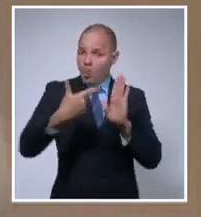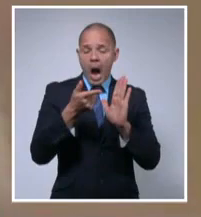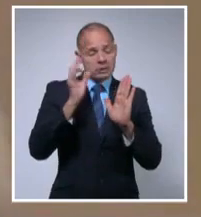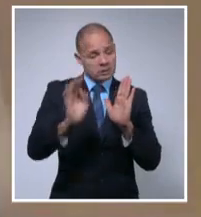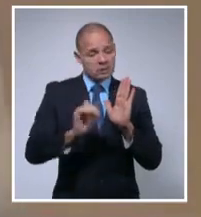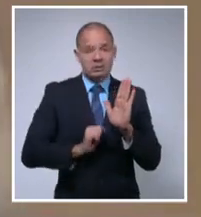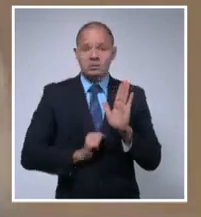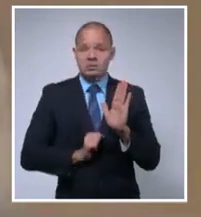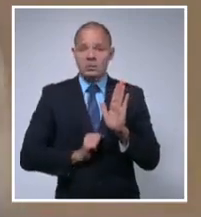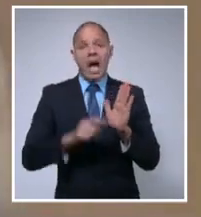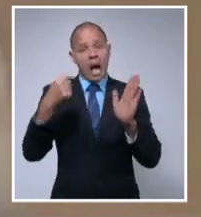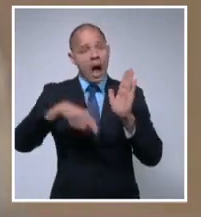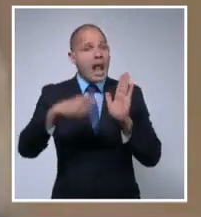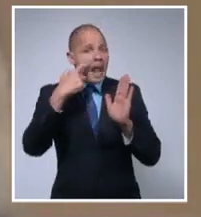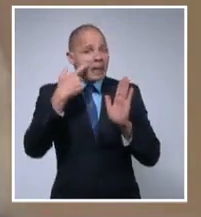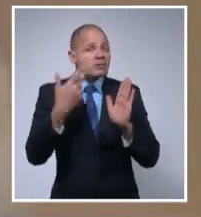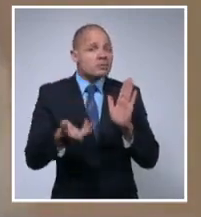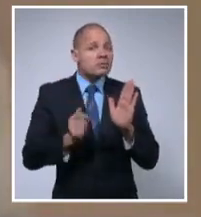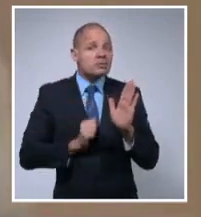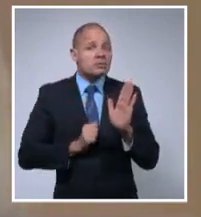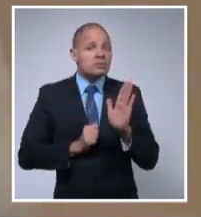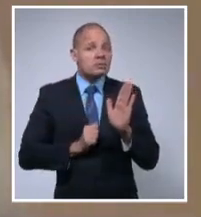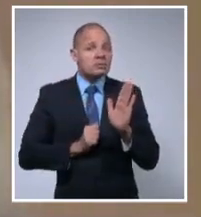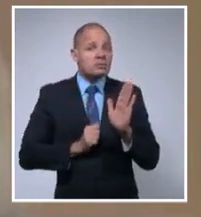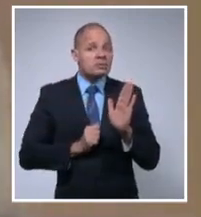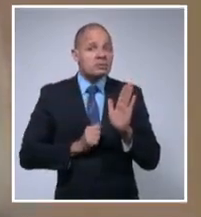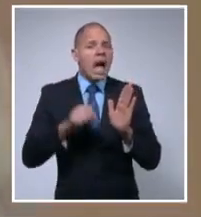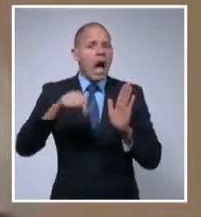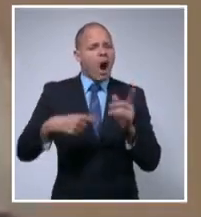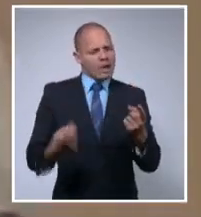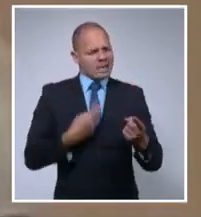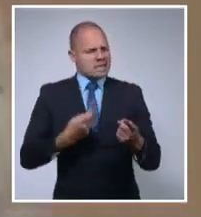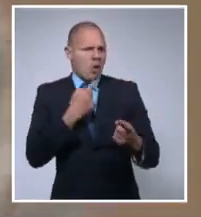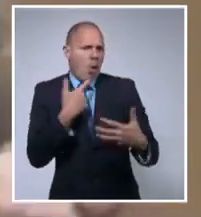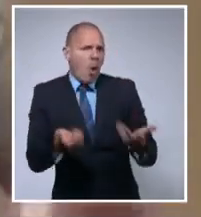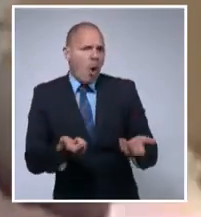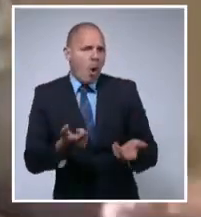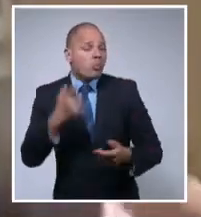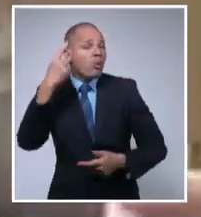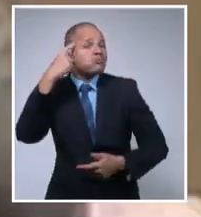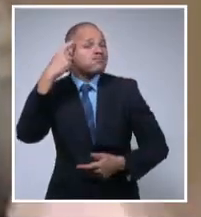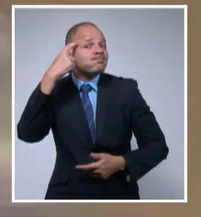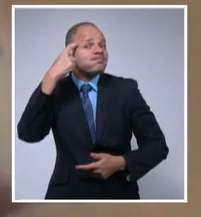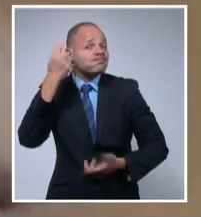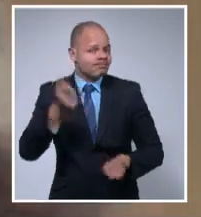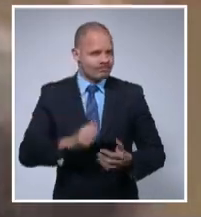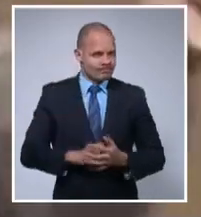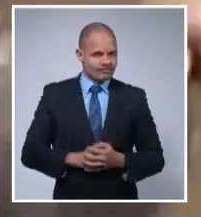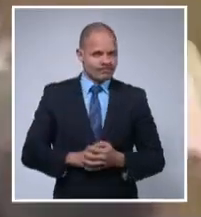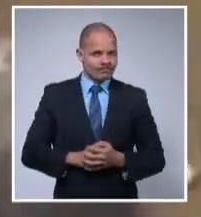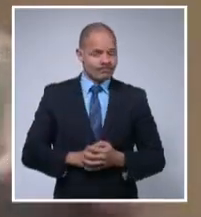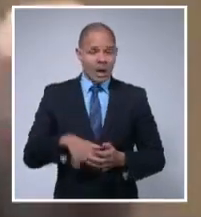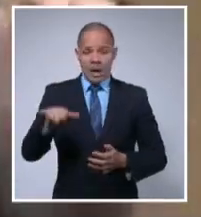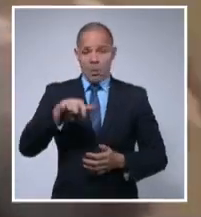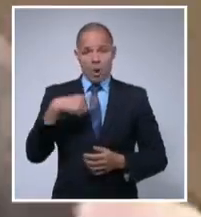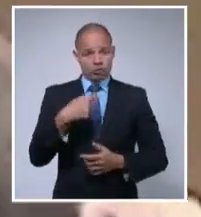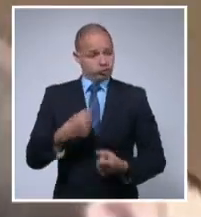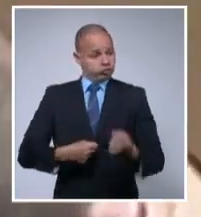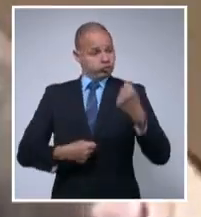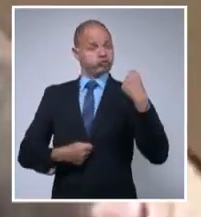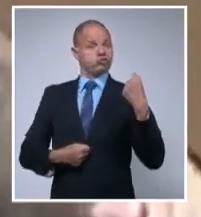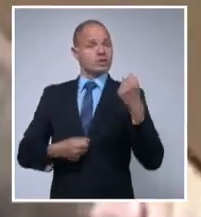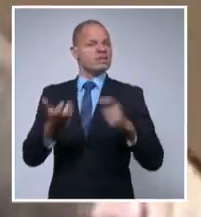se libra la batalla. Y tendremos que ser tan buenos soldados como no lo hayan habido